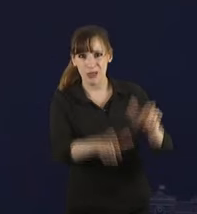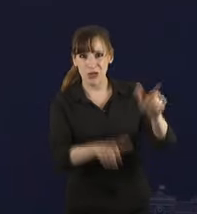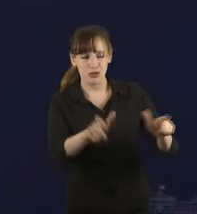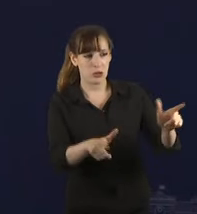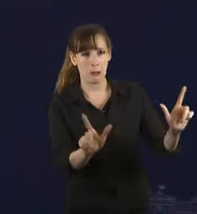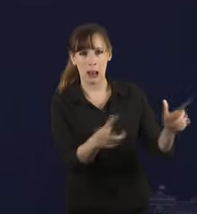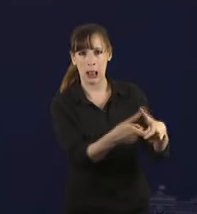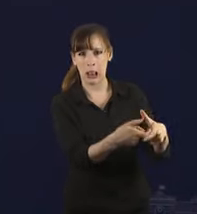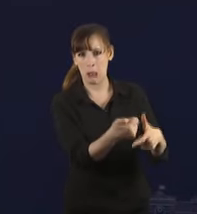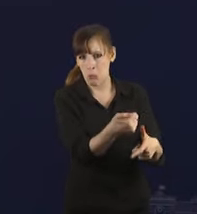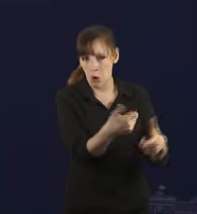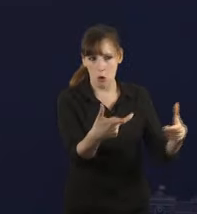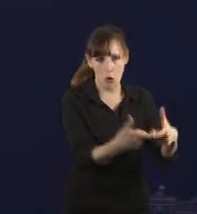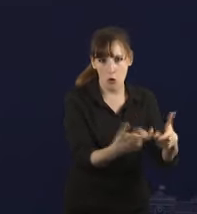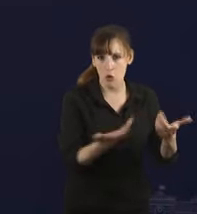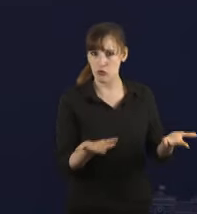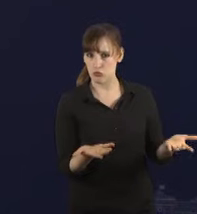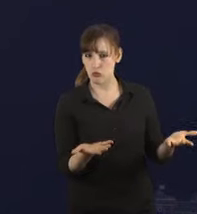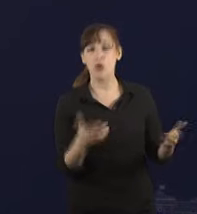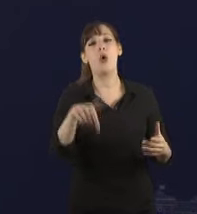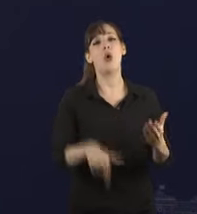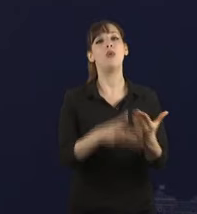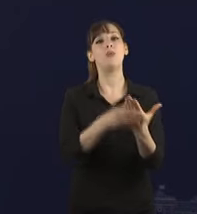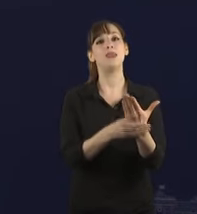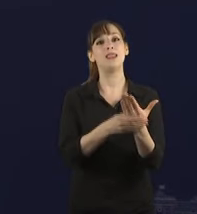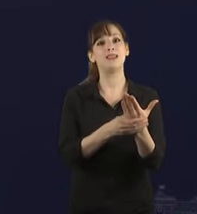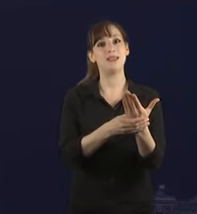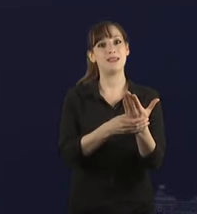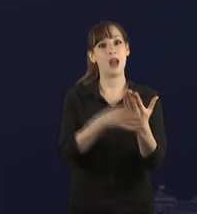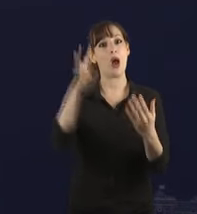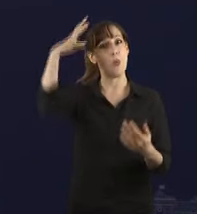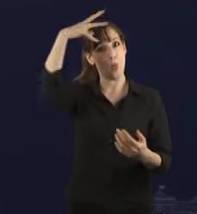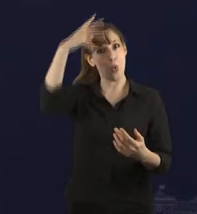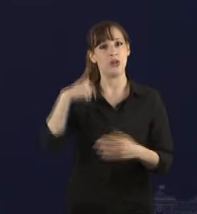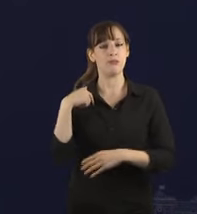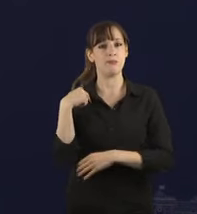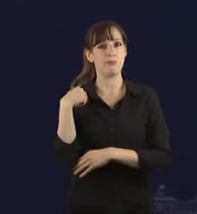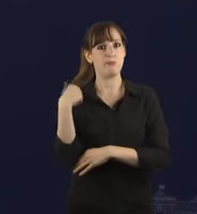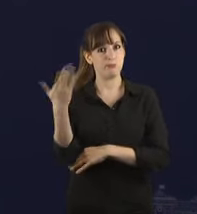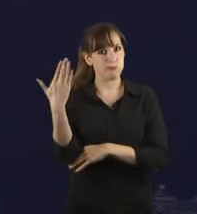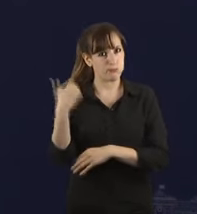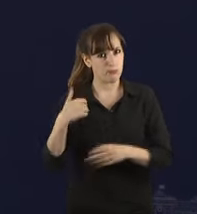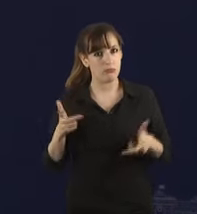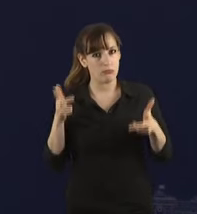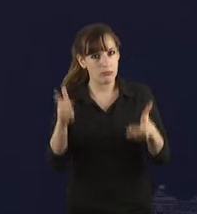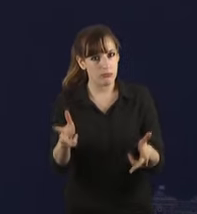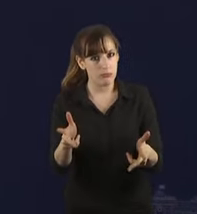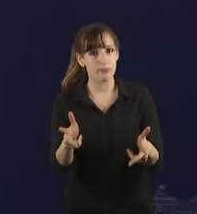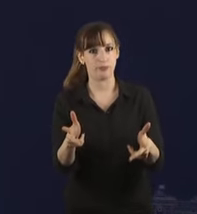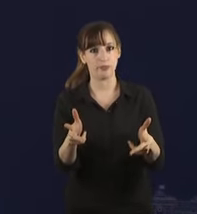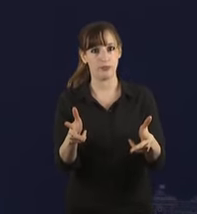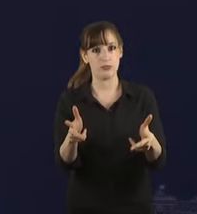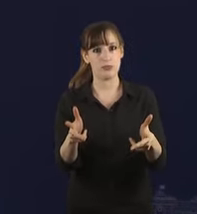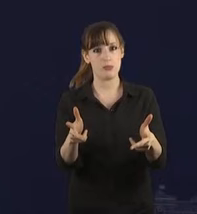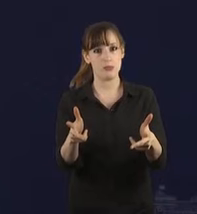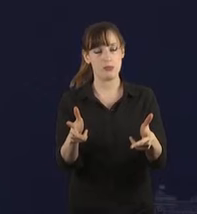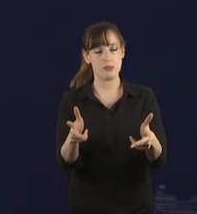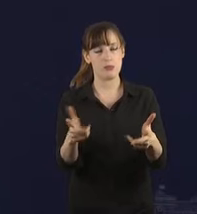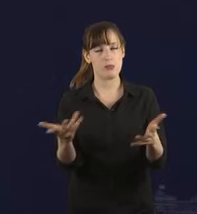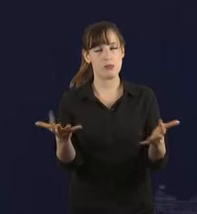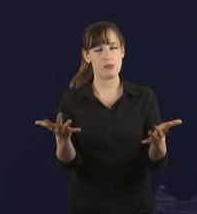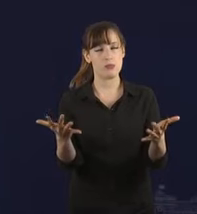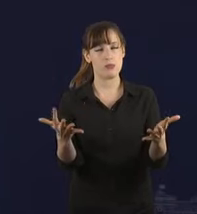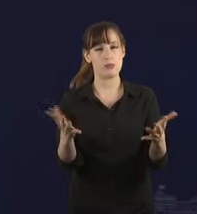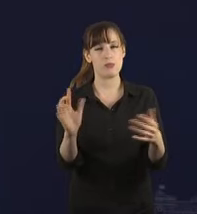especificó la ministra bullrich en en en la conferencia de prensa que dio hace algunas